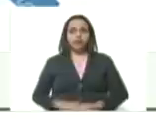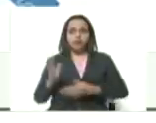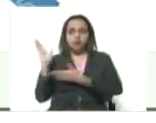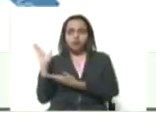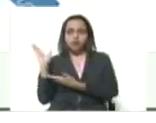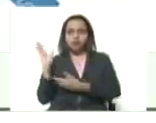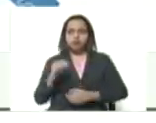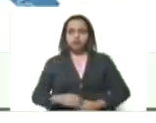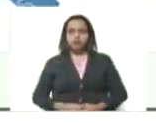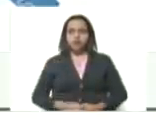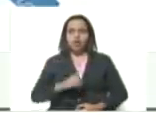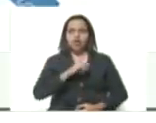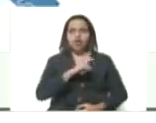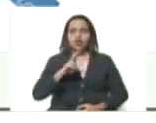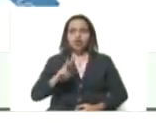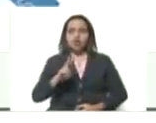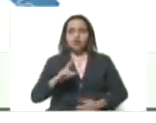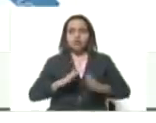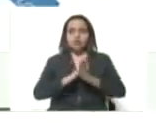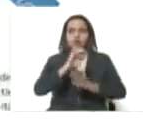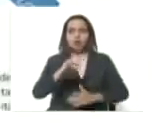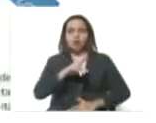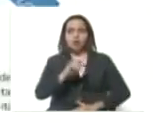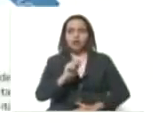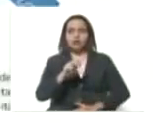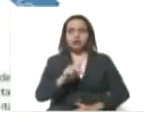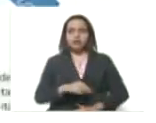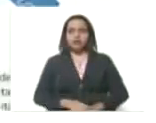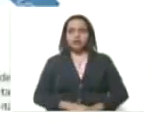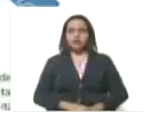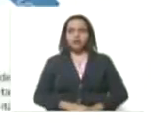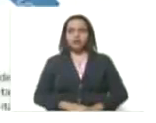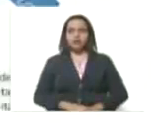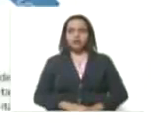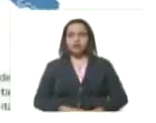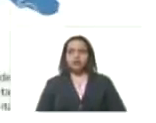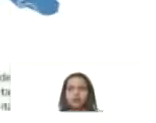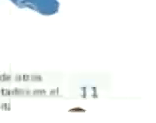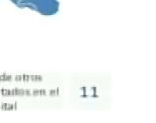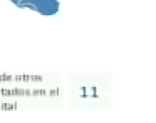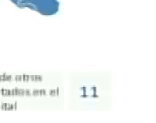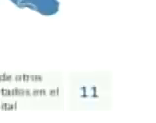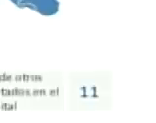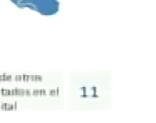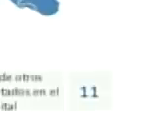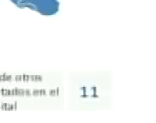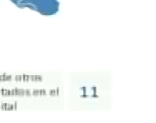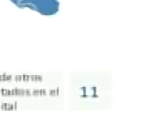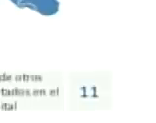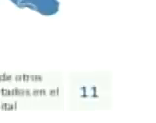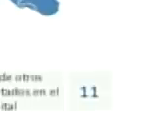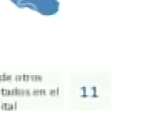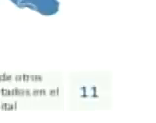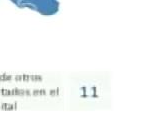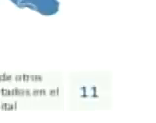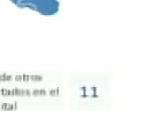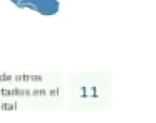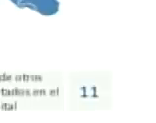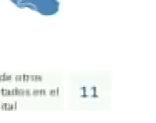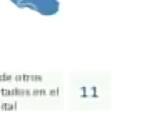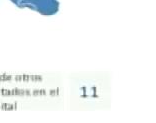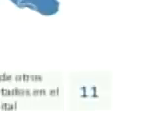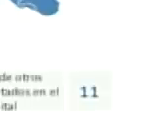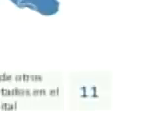Juan. 7 en Coche. 7 en Santa Rosalía. 6 en San Pedro. 5